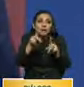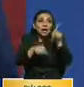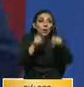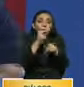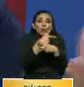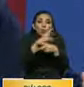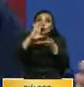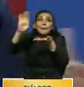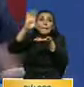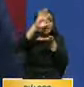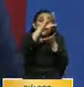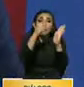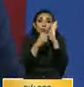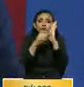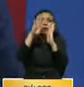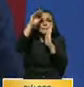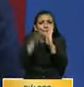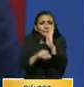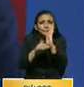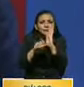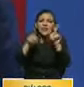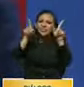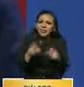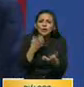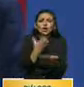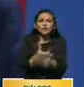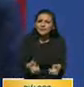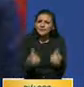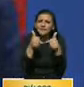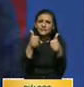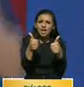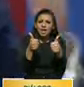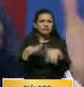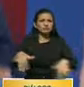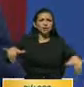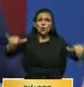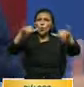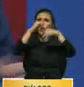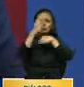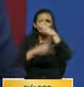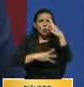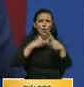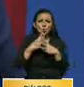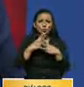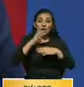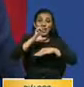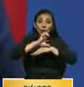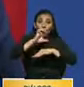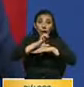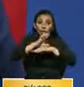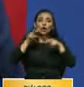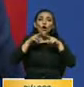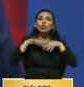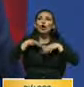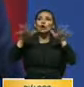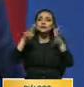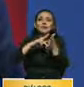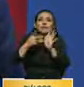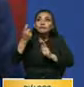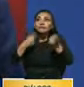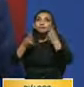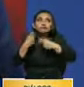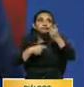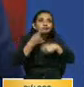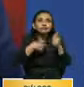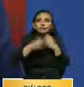importaciones. Necesitamos una economía moderna conectada al mundo. Más Ecuador en el mundo es más comercio, y